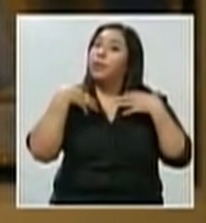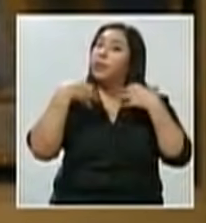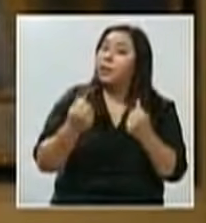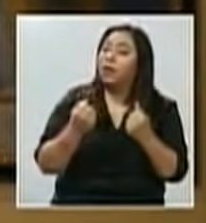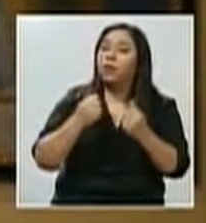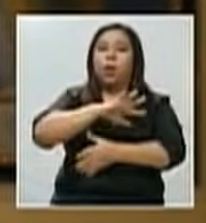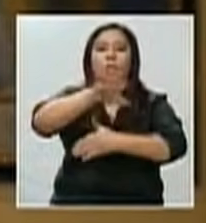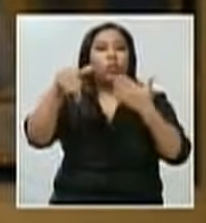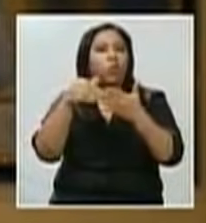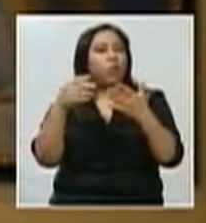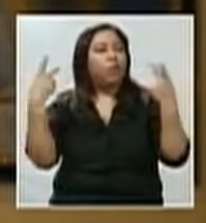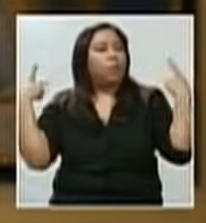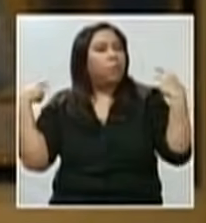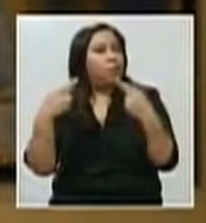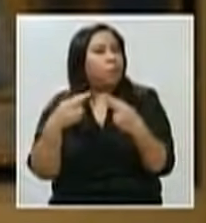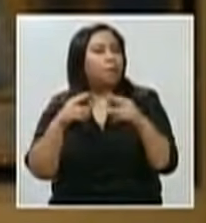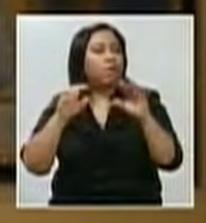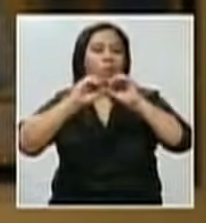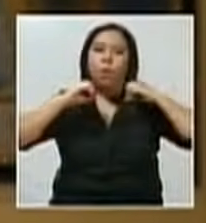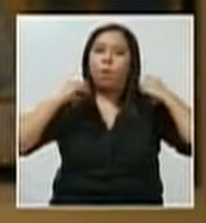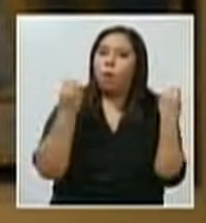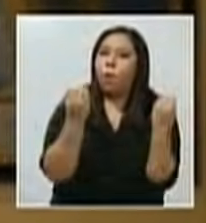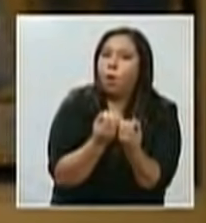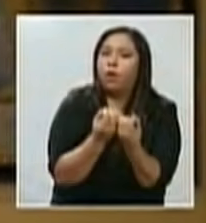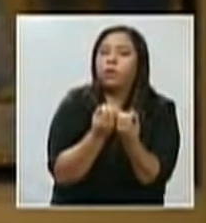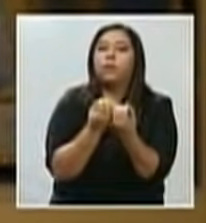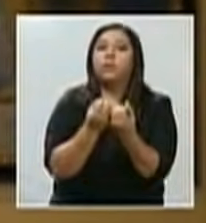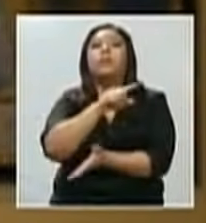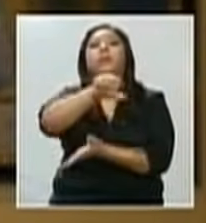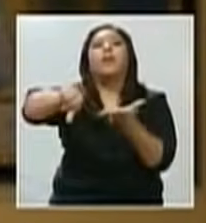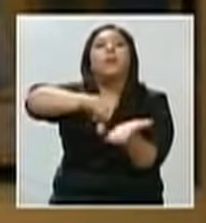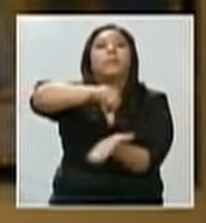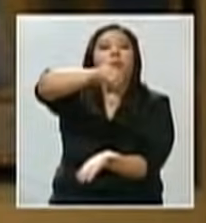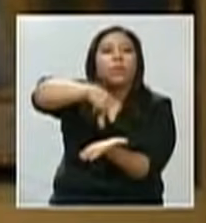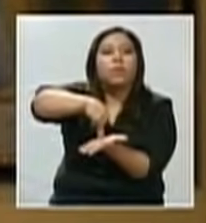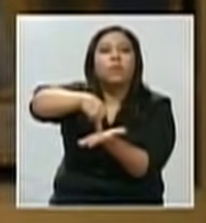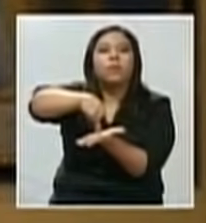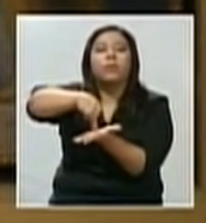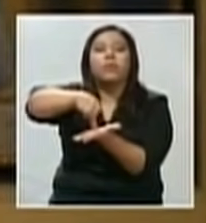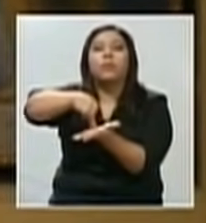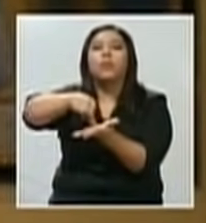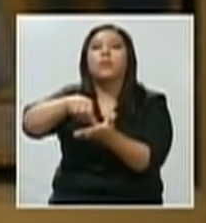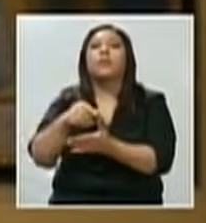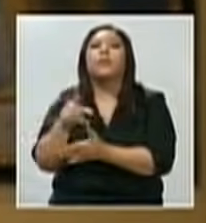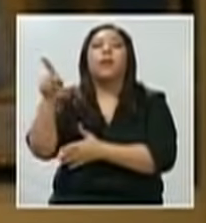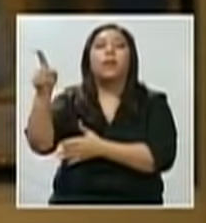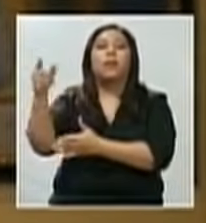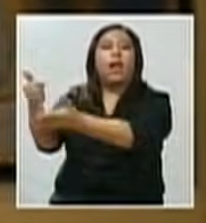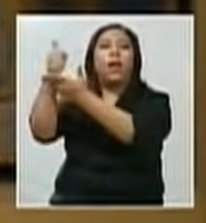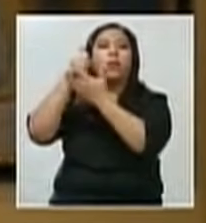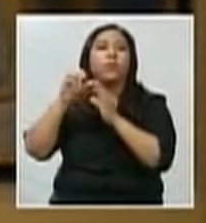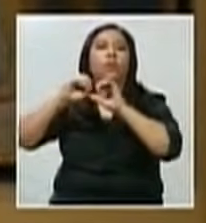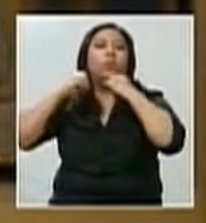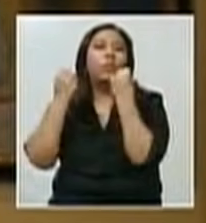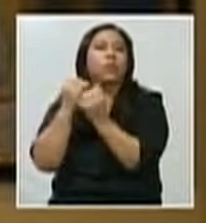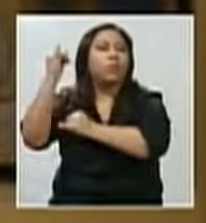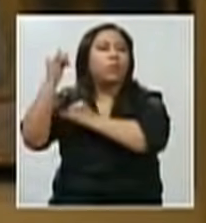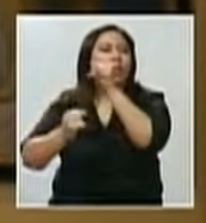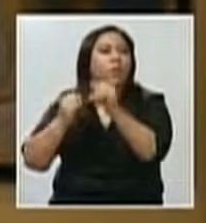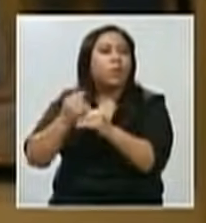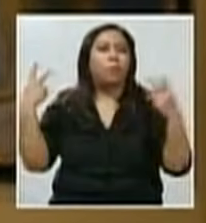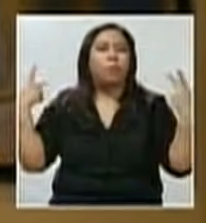magisterial, a las autoridades educativas del nivel central y descentralizado, a los cooperantes internacionales, gobierno local, docentes, padres